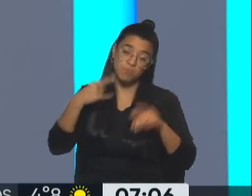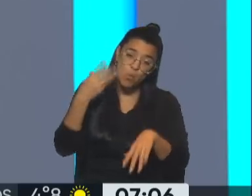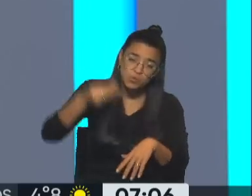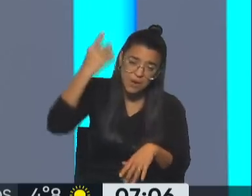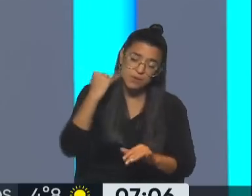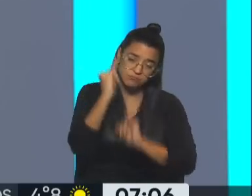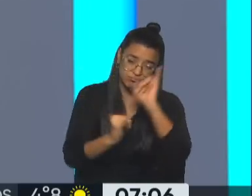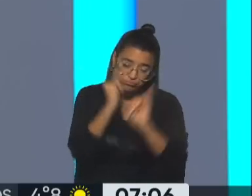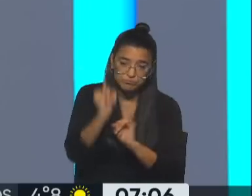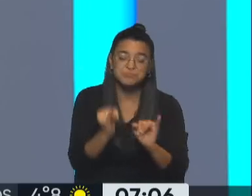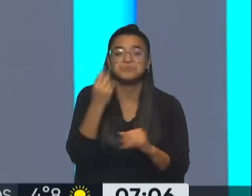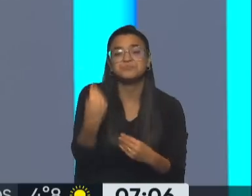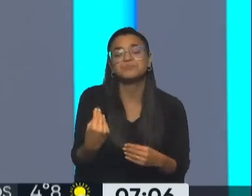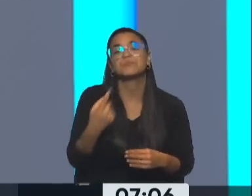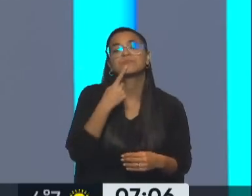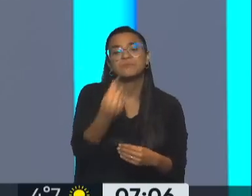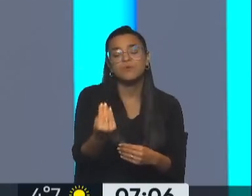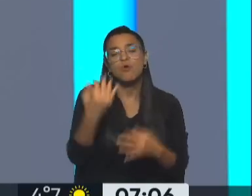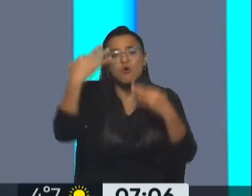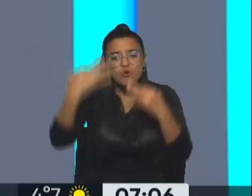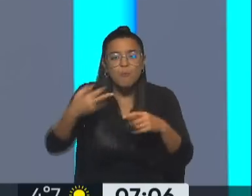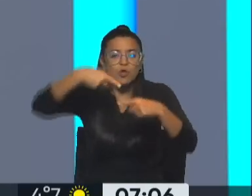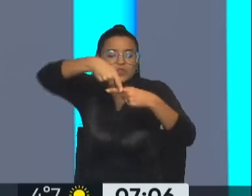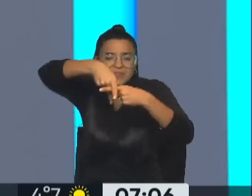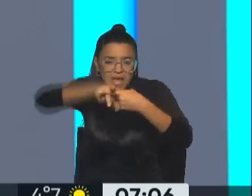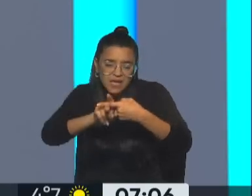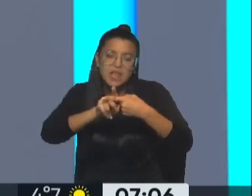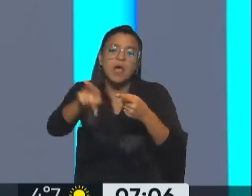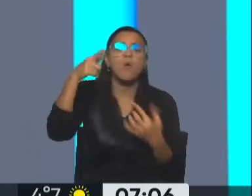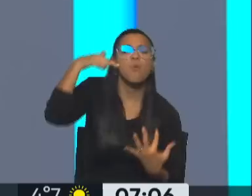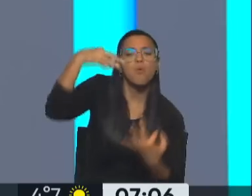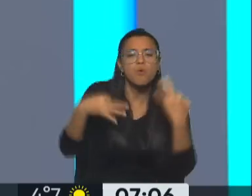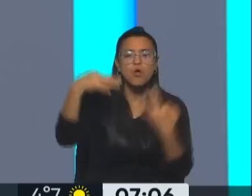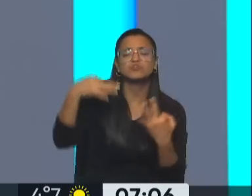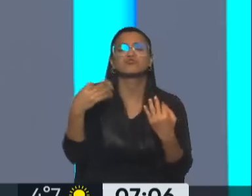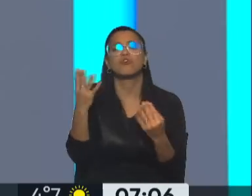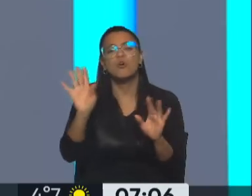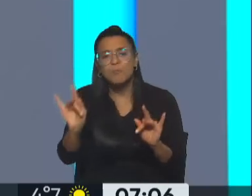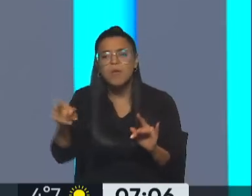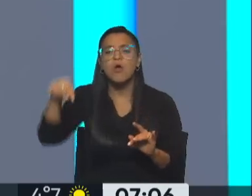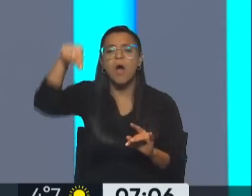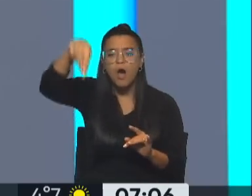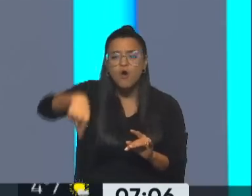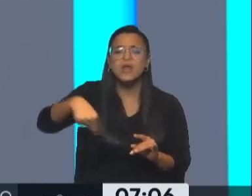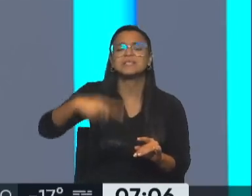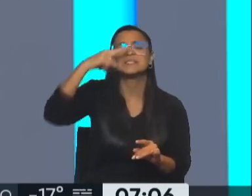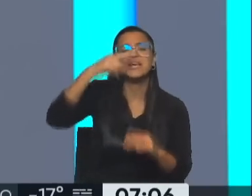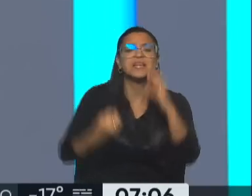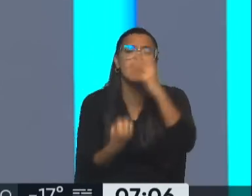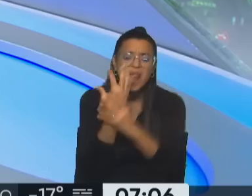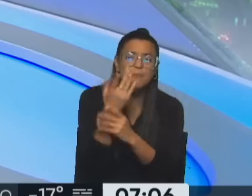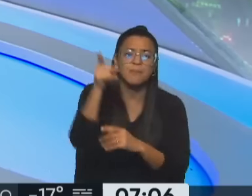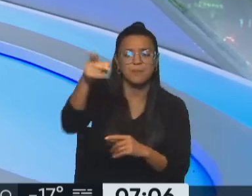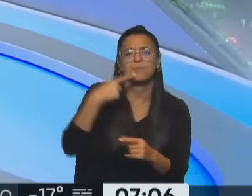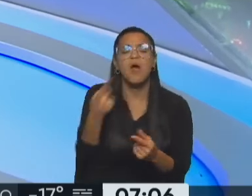Hay toda una discusión respecto de la técnica jurídica utilizada. Es muy complejo, son las 7 de la mañana, vamos a explicártelo de una manera. Vamos a bajar el